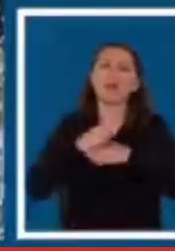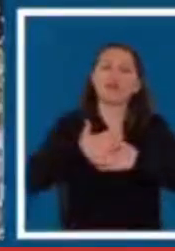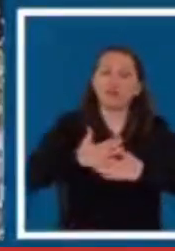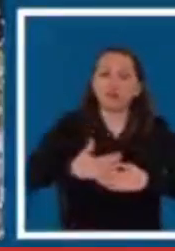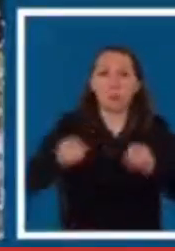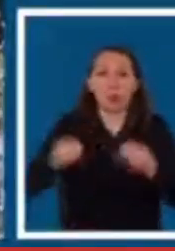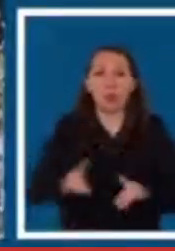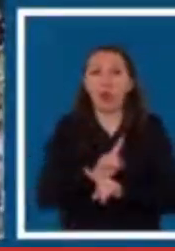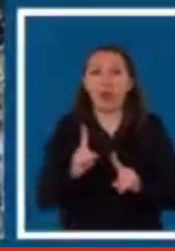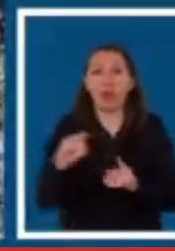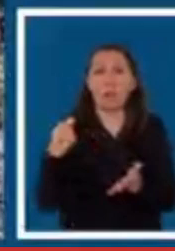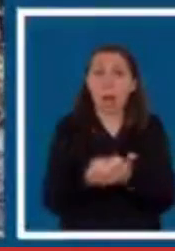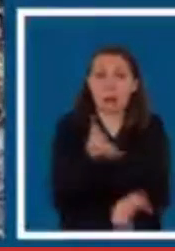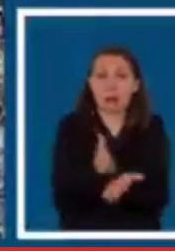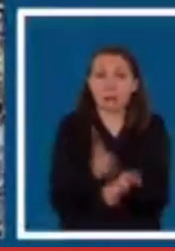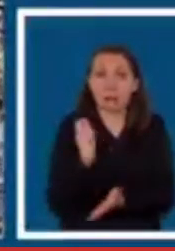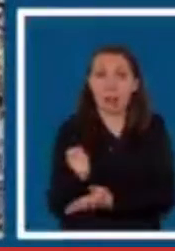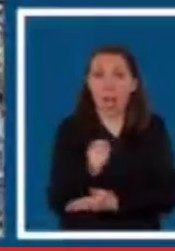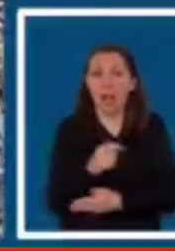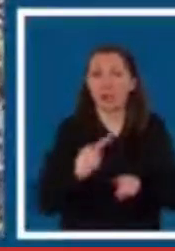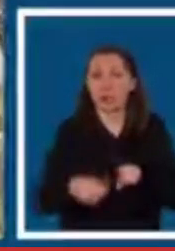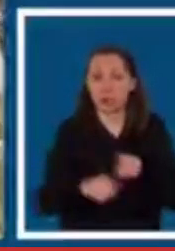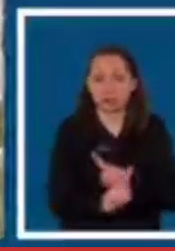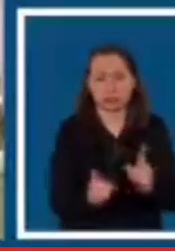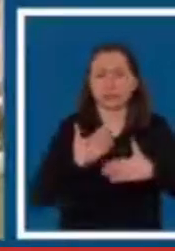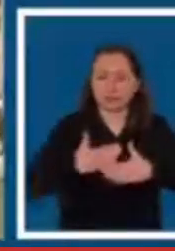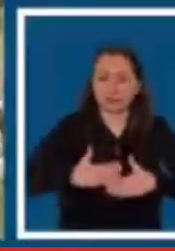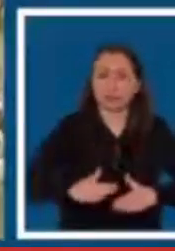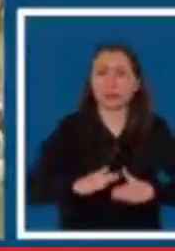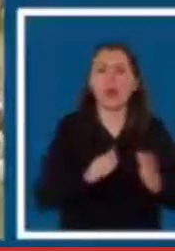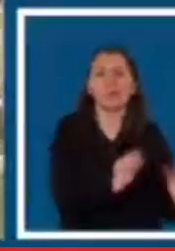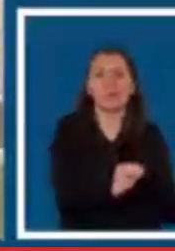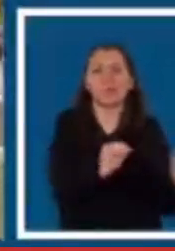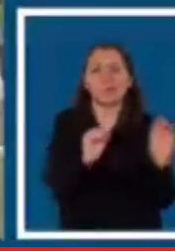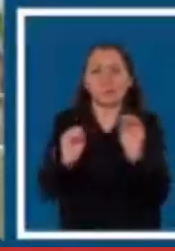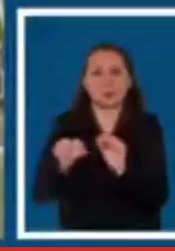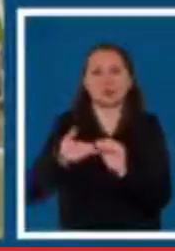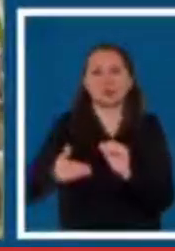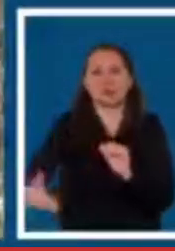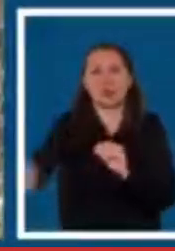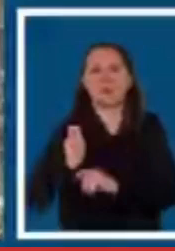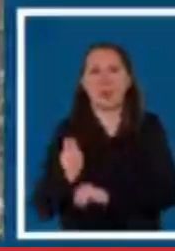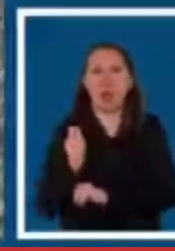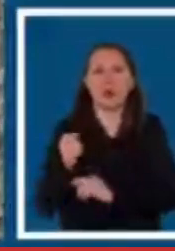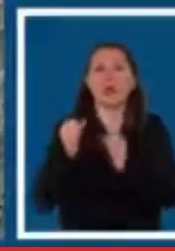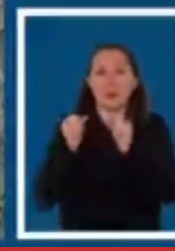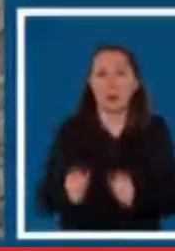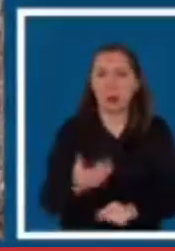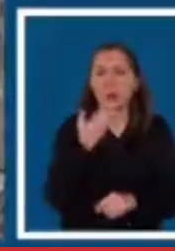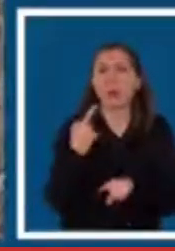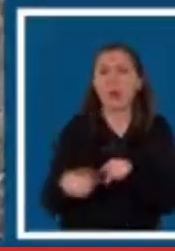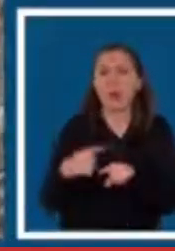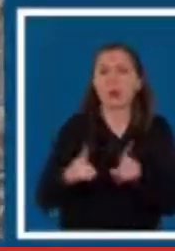de que no se les va a cobrar la cuota que van a tener programaciones de largo plazo y además crédito